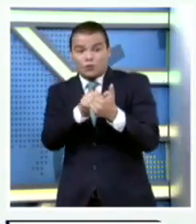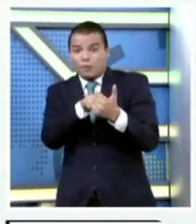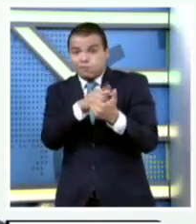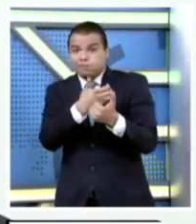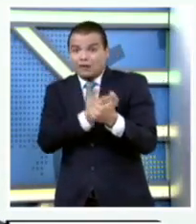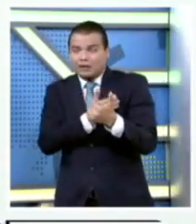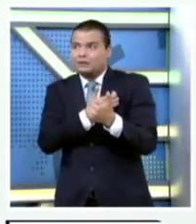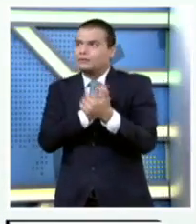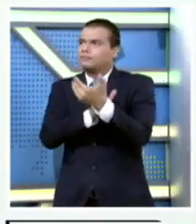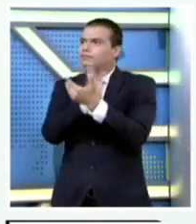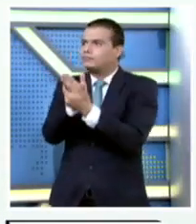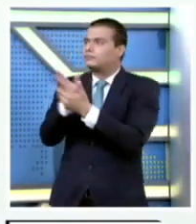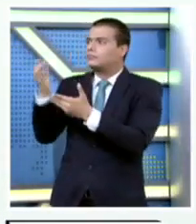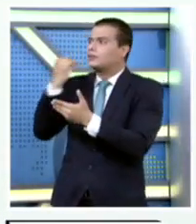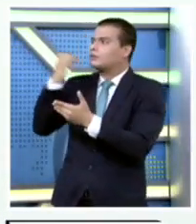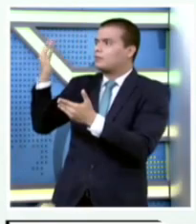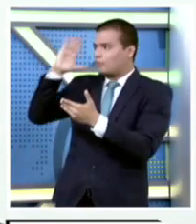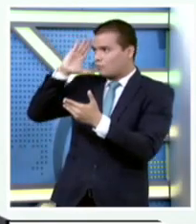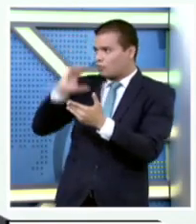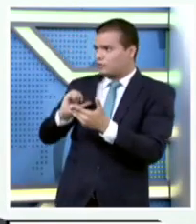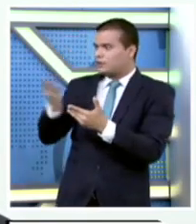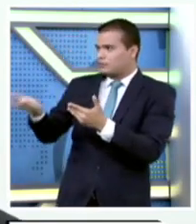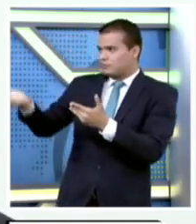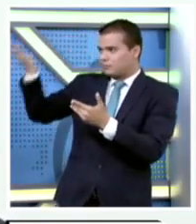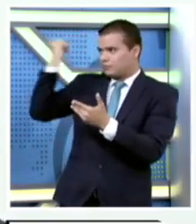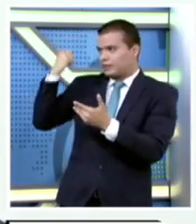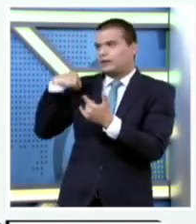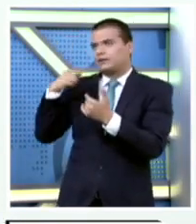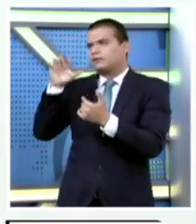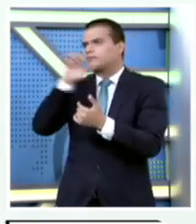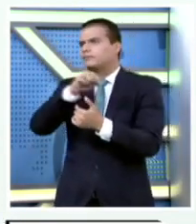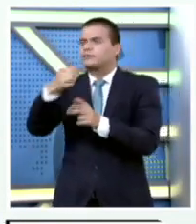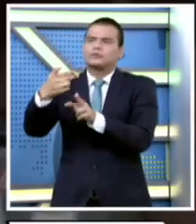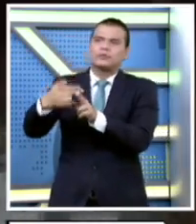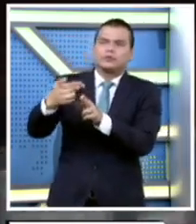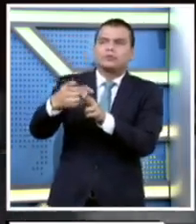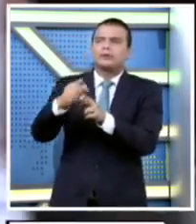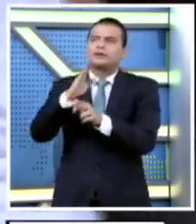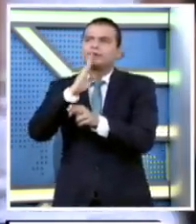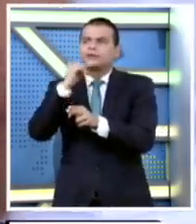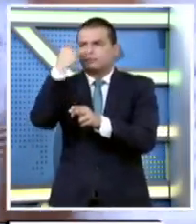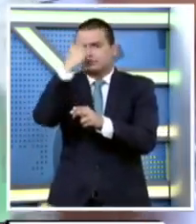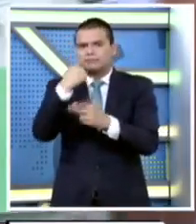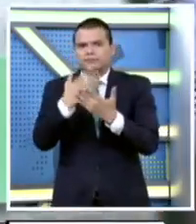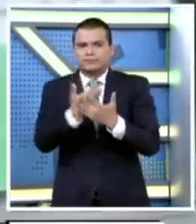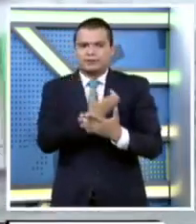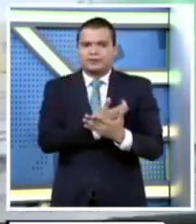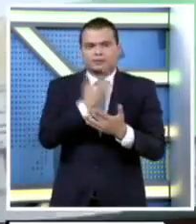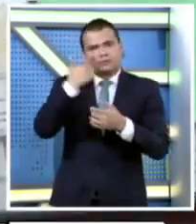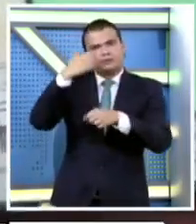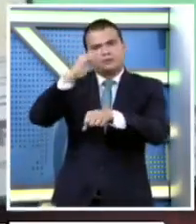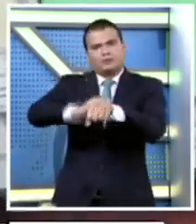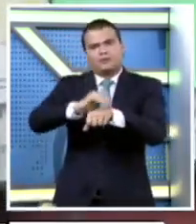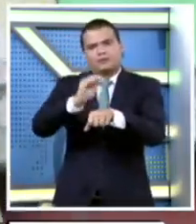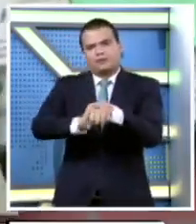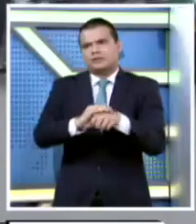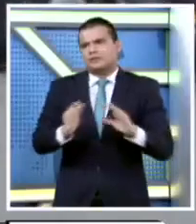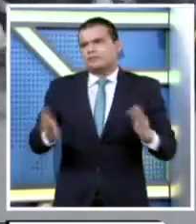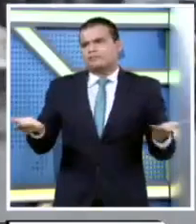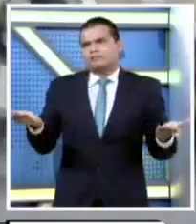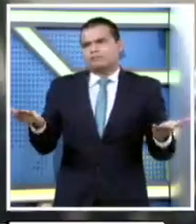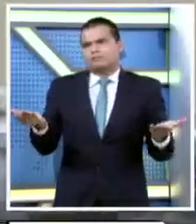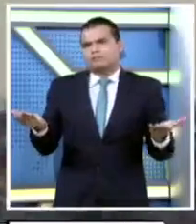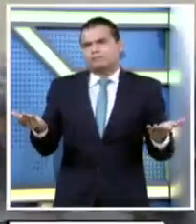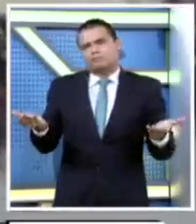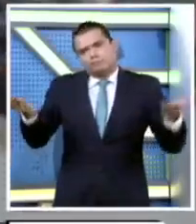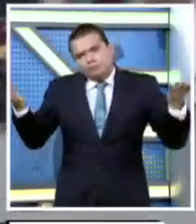se pide apoyo a la Policía Metropolitana de Cali, se verifica la identidad de la persona y el señor alcalde le solicita que por favor